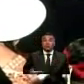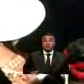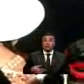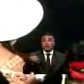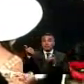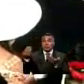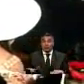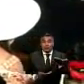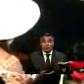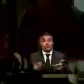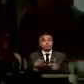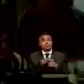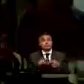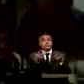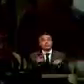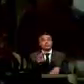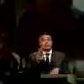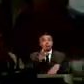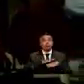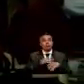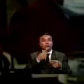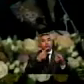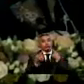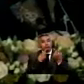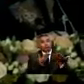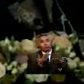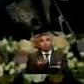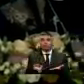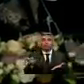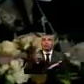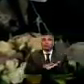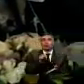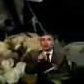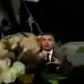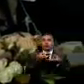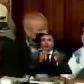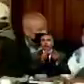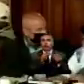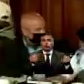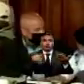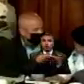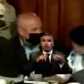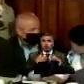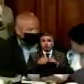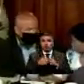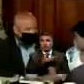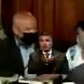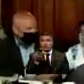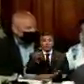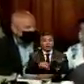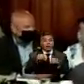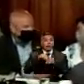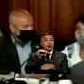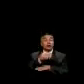la bienvenida y justamente les ha hecho un llamado al diálogo. Ha insistido que la única salida para todos los inconvenientes y todo lo que sucede en el